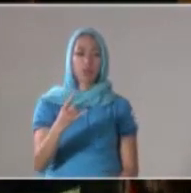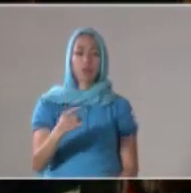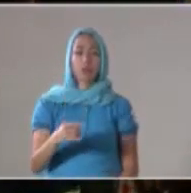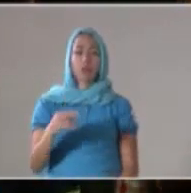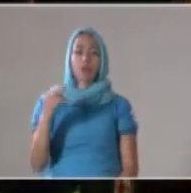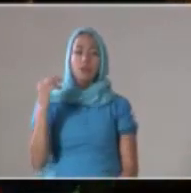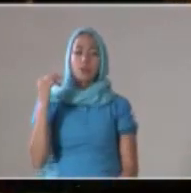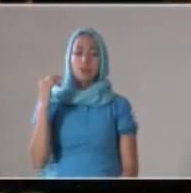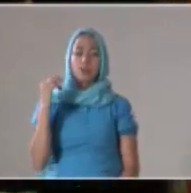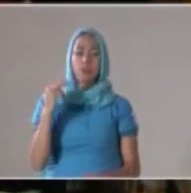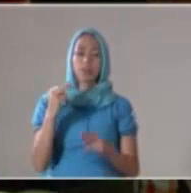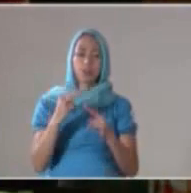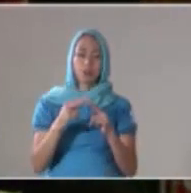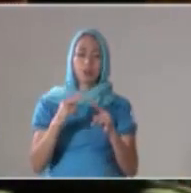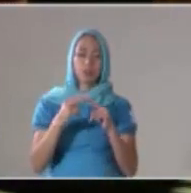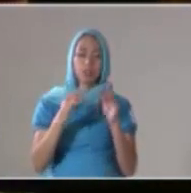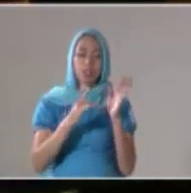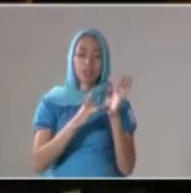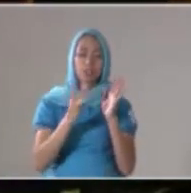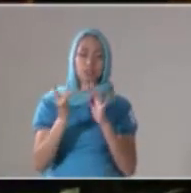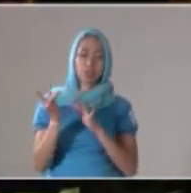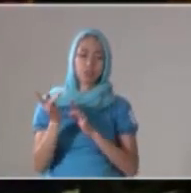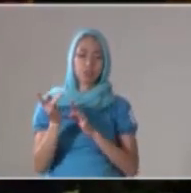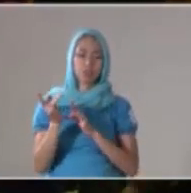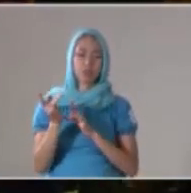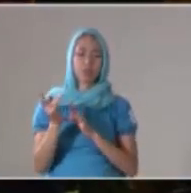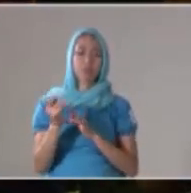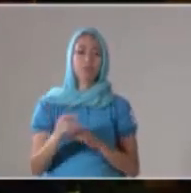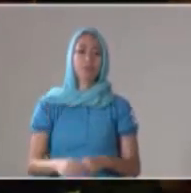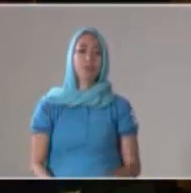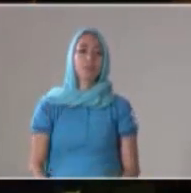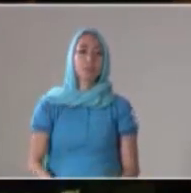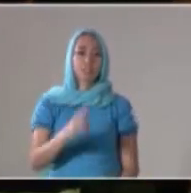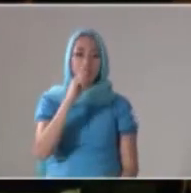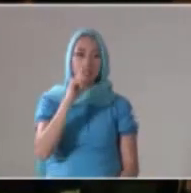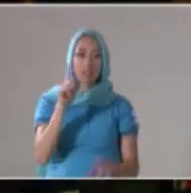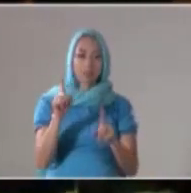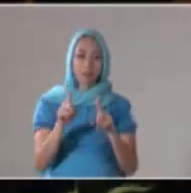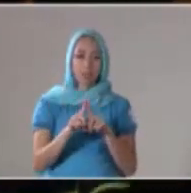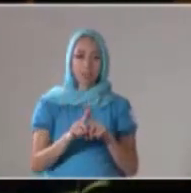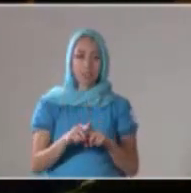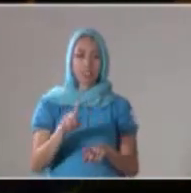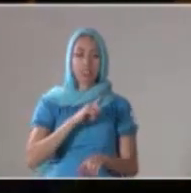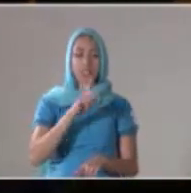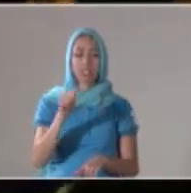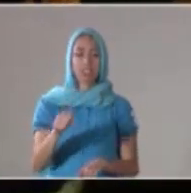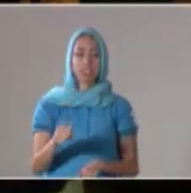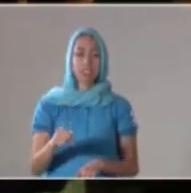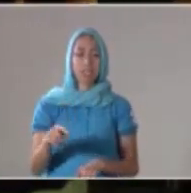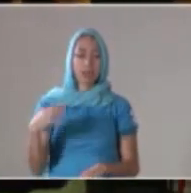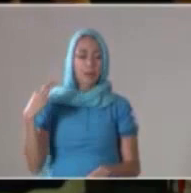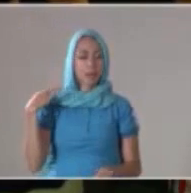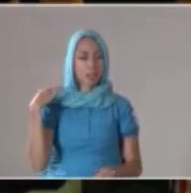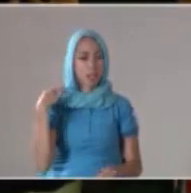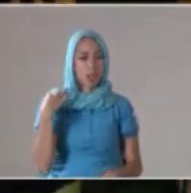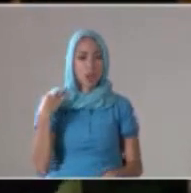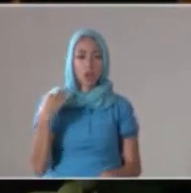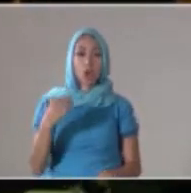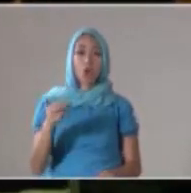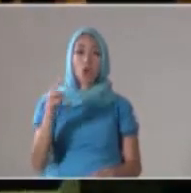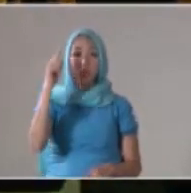ellos, hermanos. Recibámosles en esta casa, cobijándolos bajo la sombra del Señor. Padre, en el nombre de Jesús,